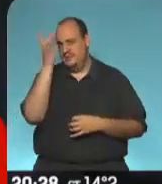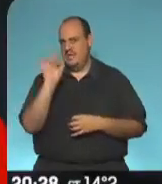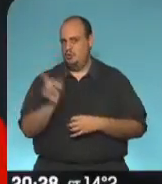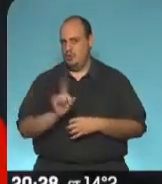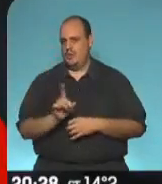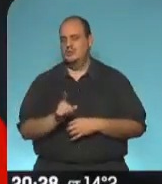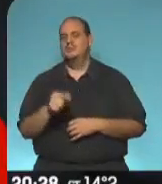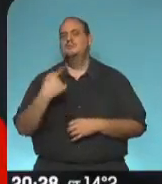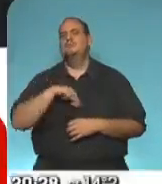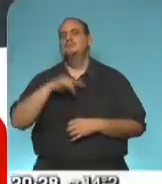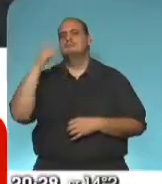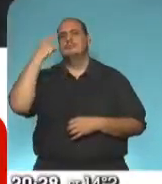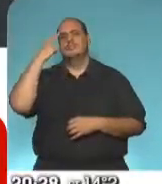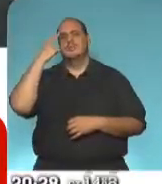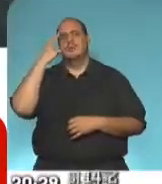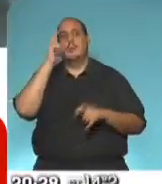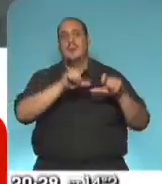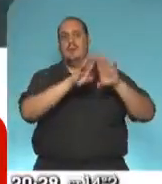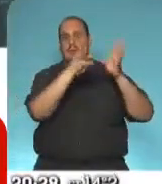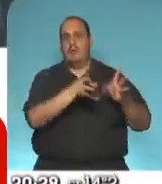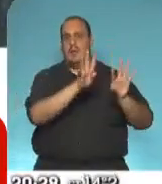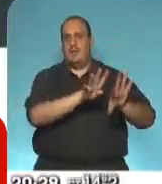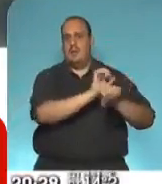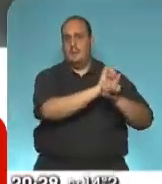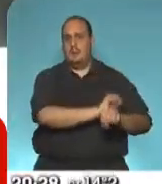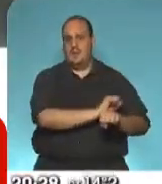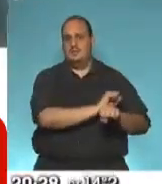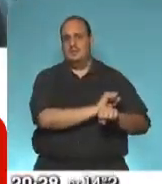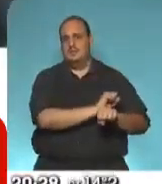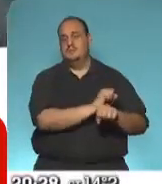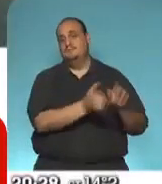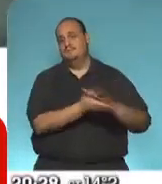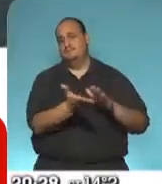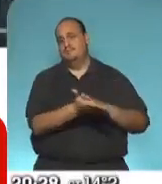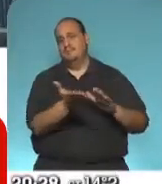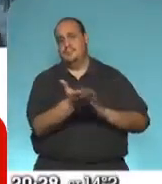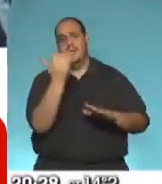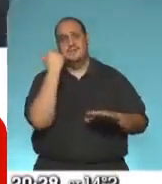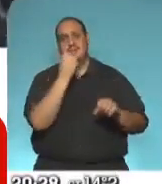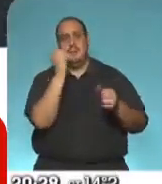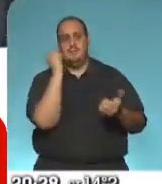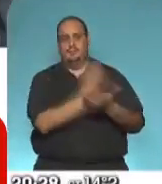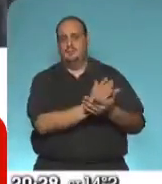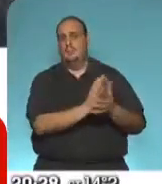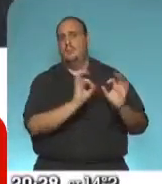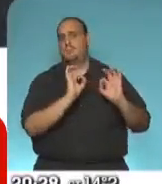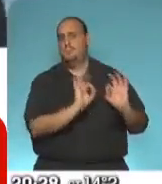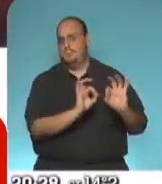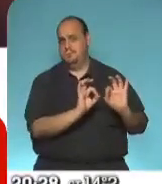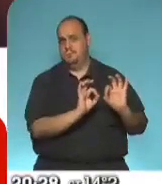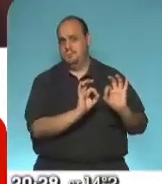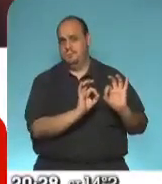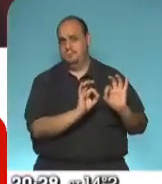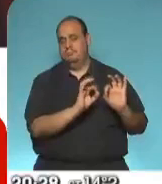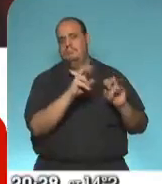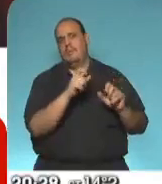consideramos que hay una gran cantidad de internos que habitualmente salen por agotamiento de pena. Han cumplido el monto de la pena por todo